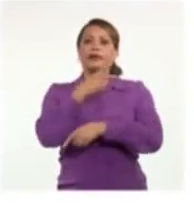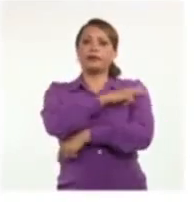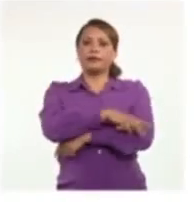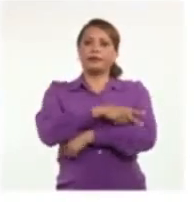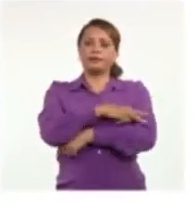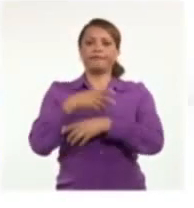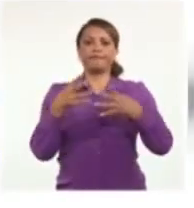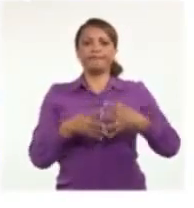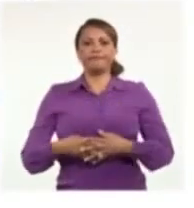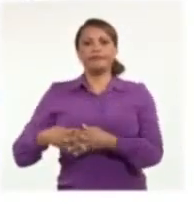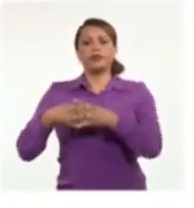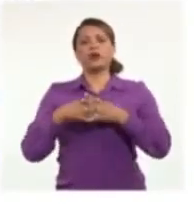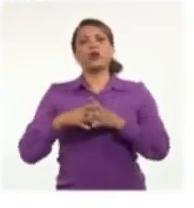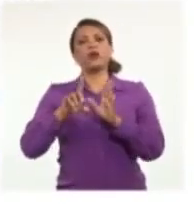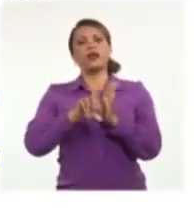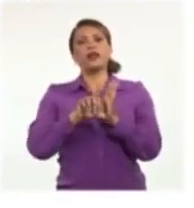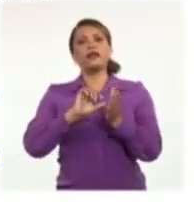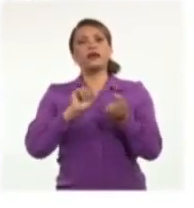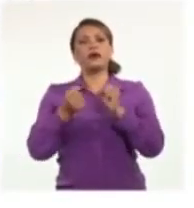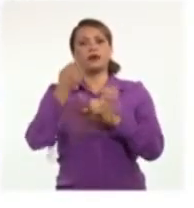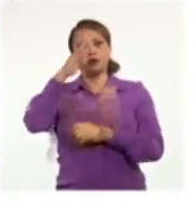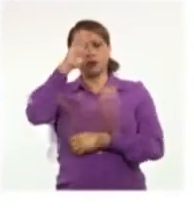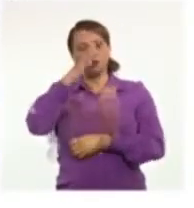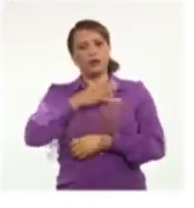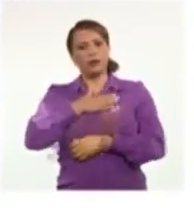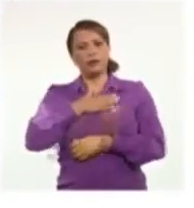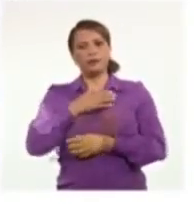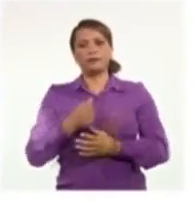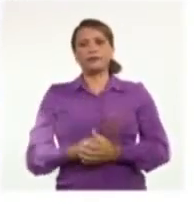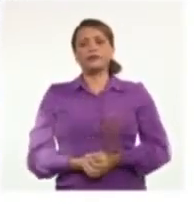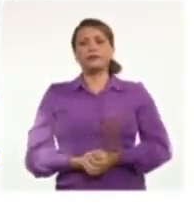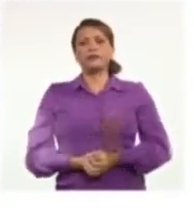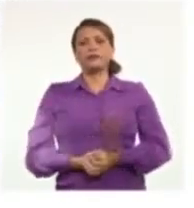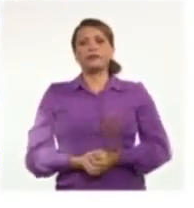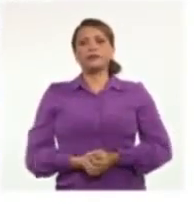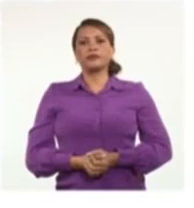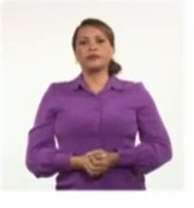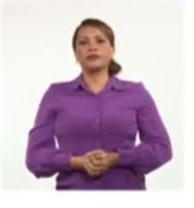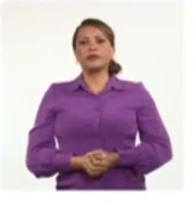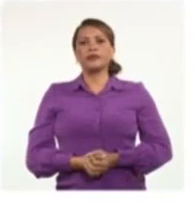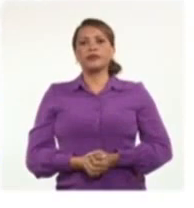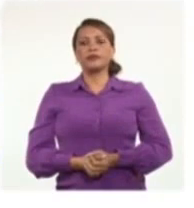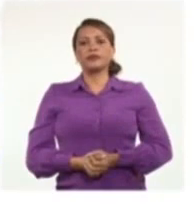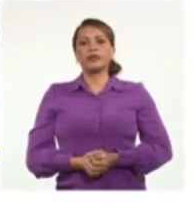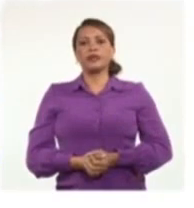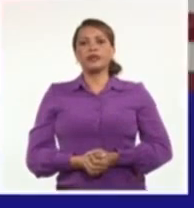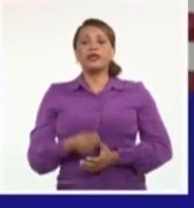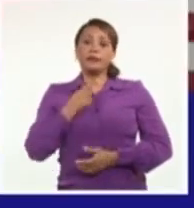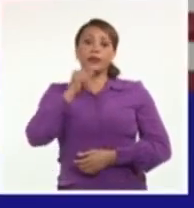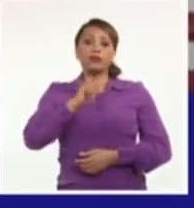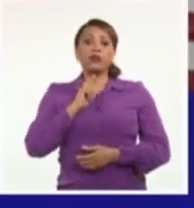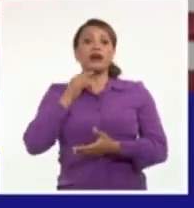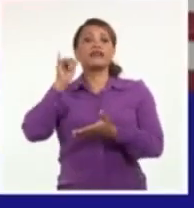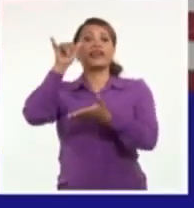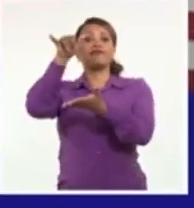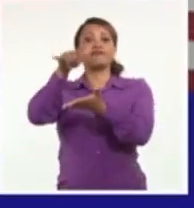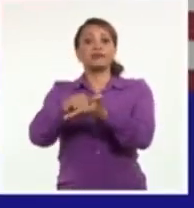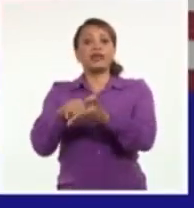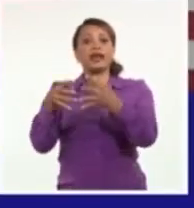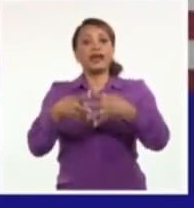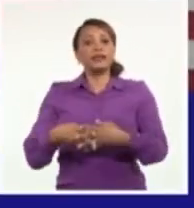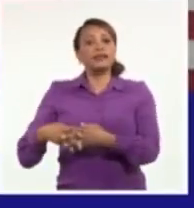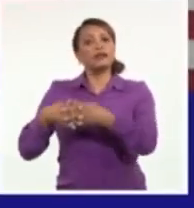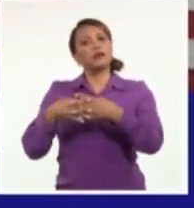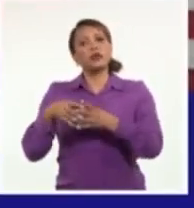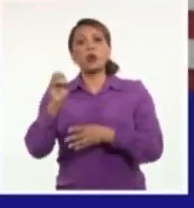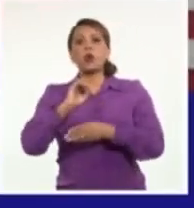ley de ajuste cubano y el trato privilegiado y políticamente motivado que reciben los cubanos que llegan a territorio estadounidense o